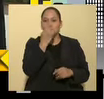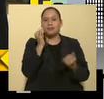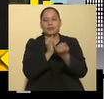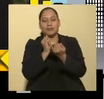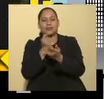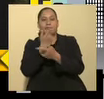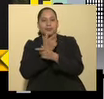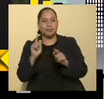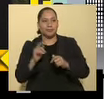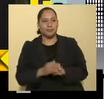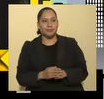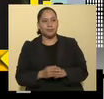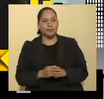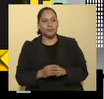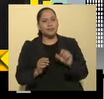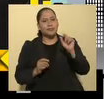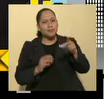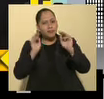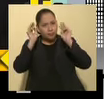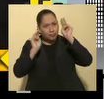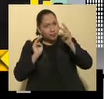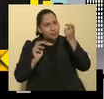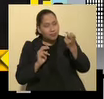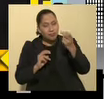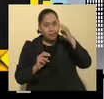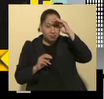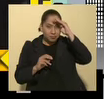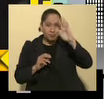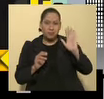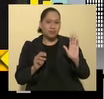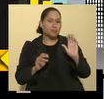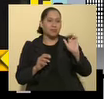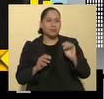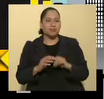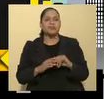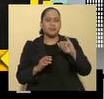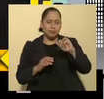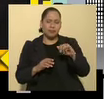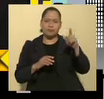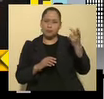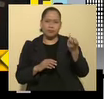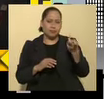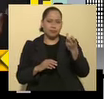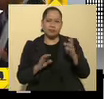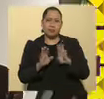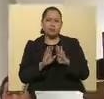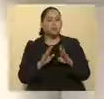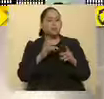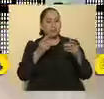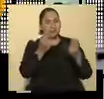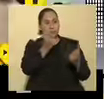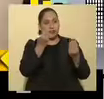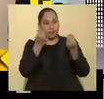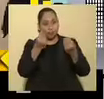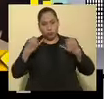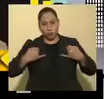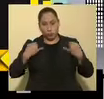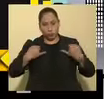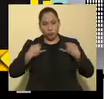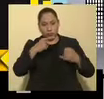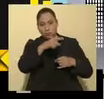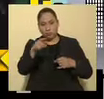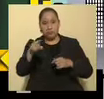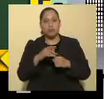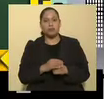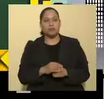¿no? ¿Y de estos pintores se sabe algo de...? ¿No? O nada más? Bueno, son muchos jóvenes artistas